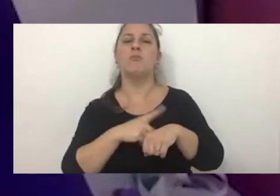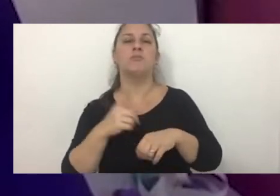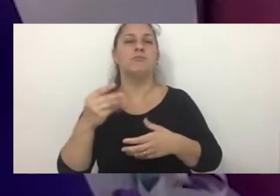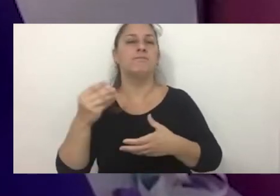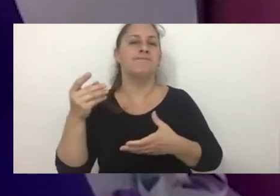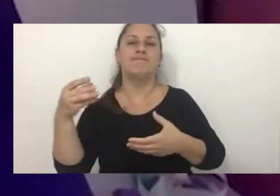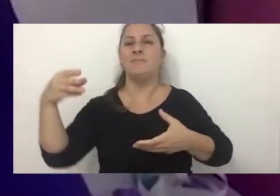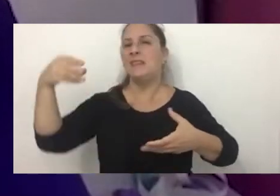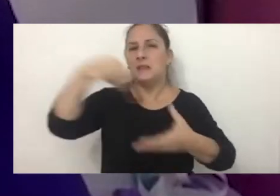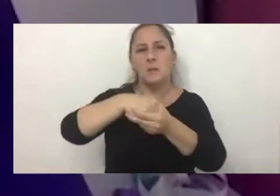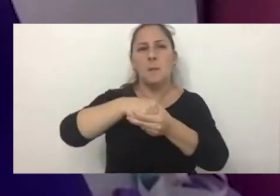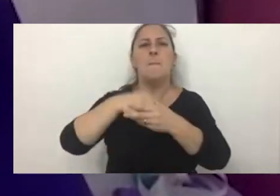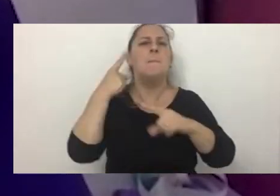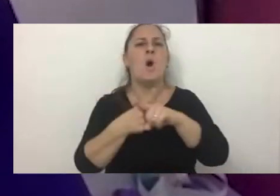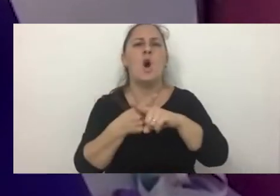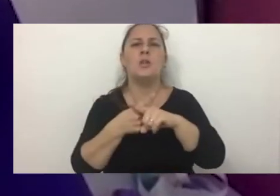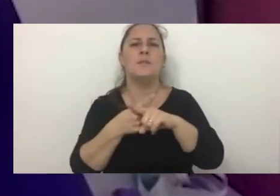bebé.